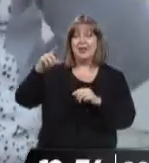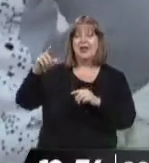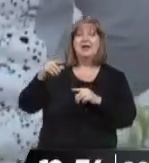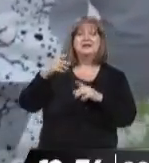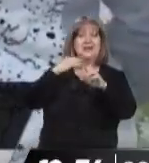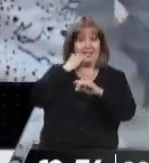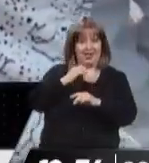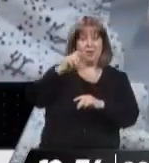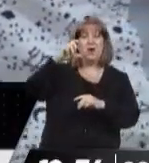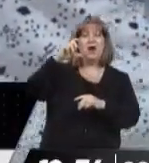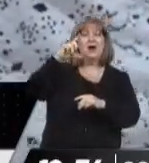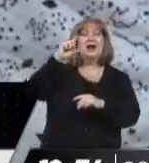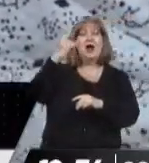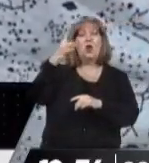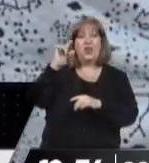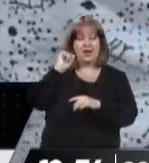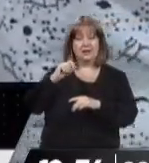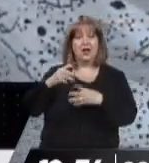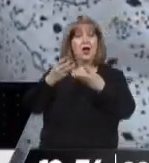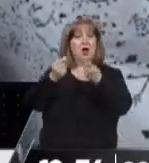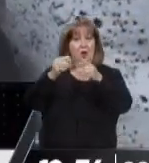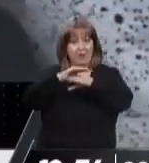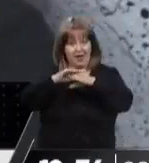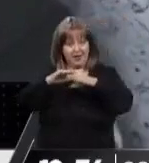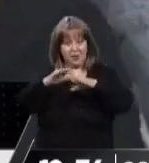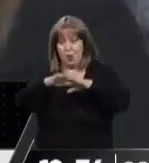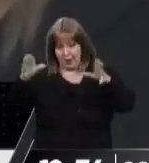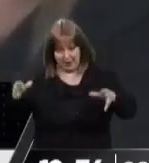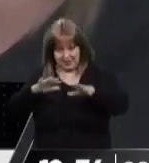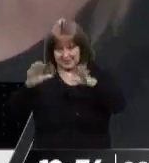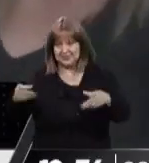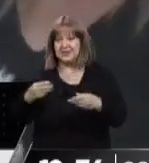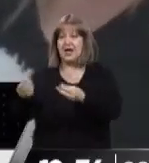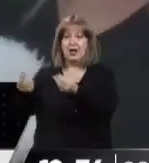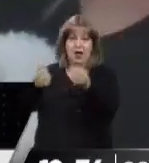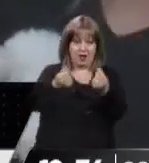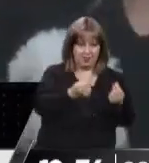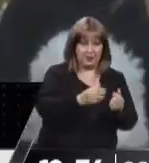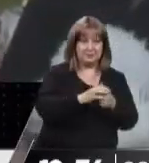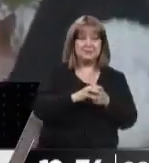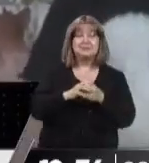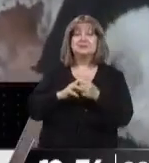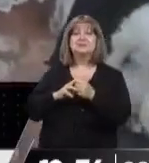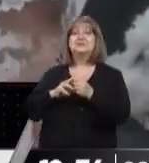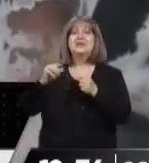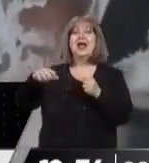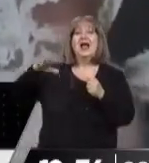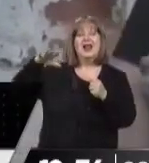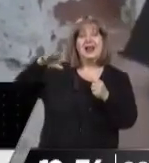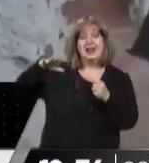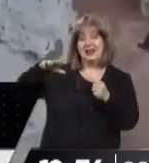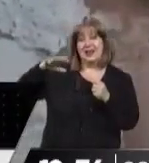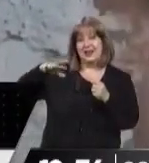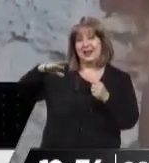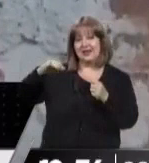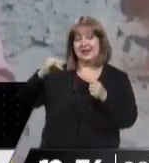a comprar los muebles y se enamoró de esta persona que le voy a mostrar ahora y quiso que contáramos esta historia. Esta chica de acá se